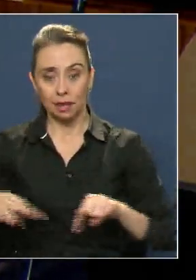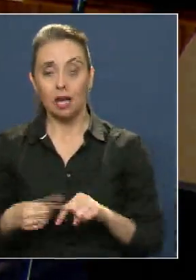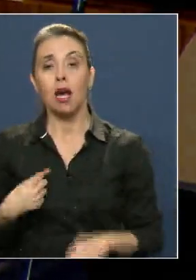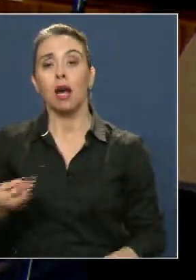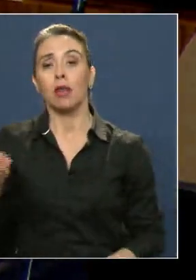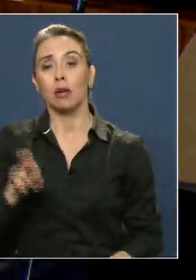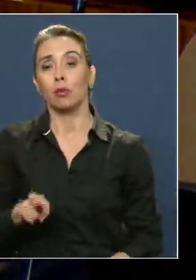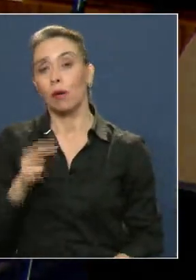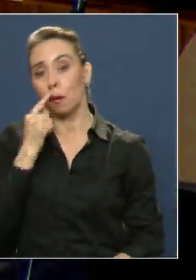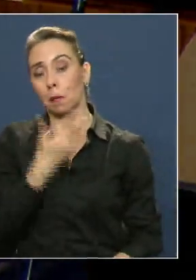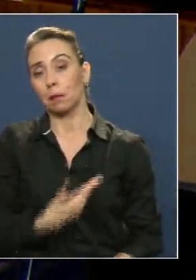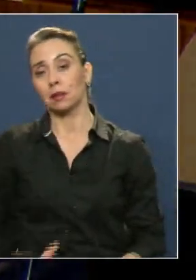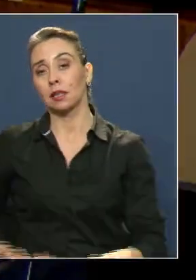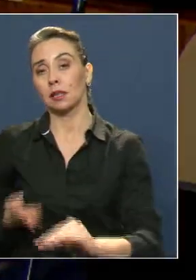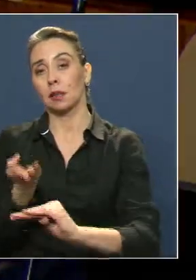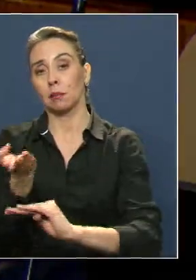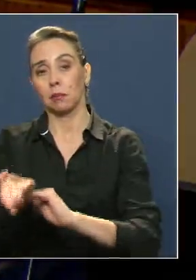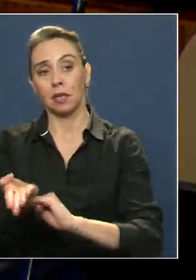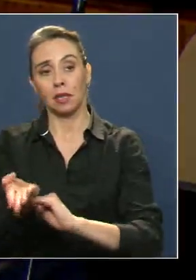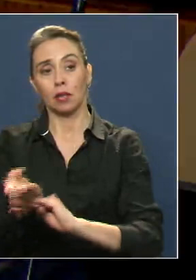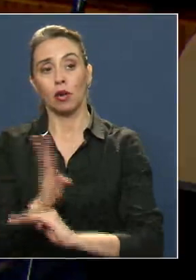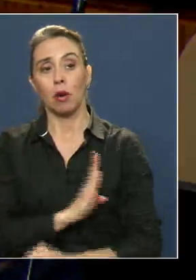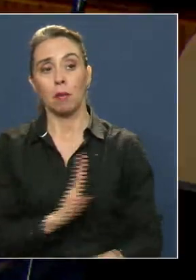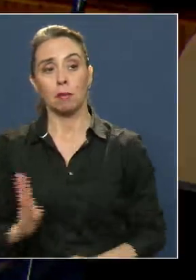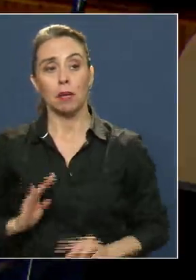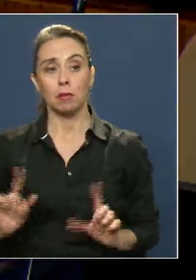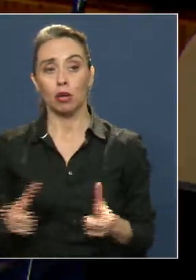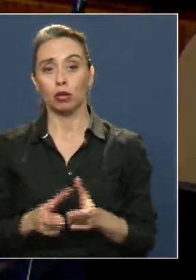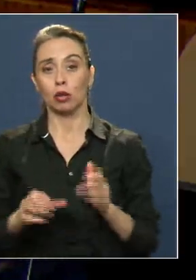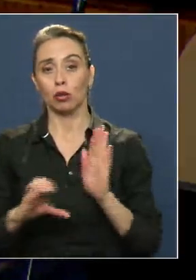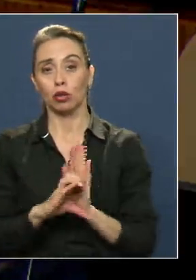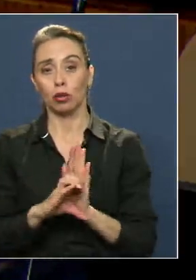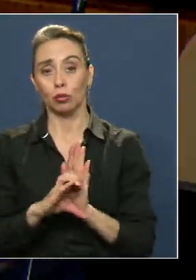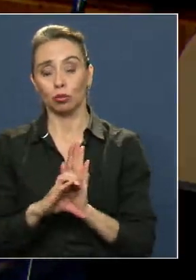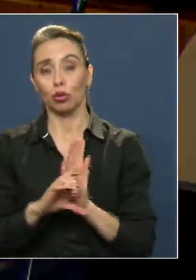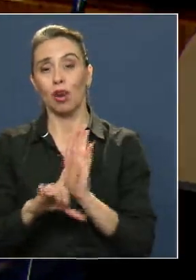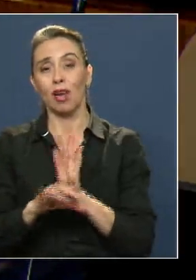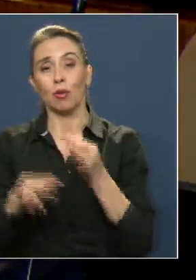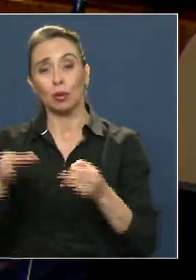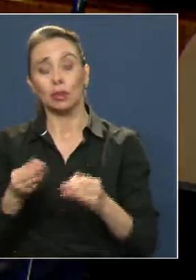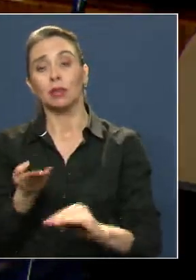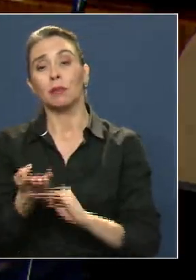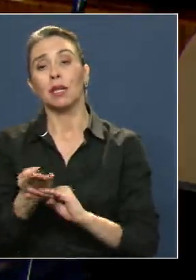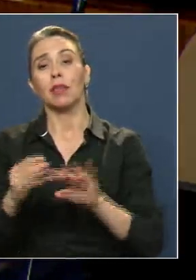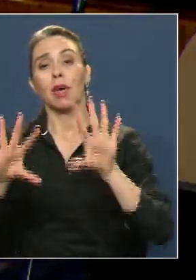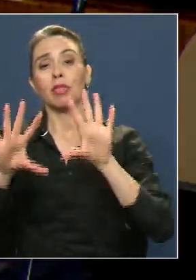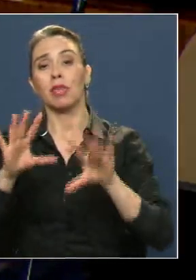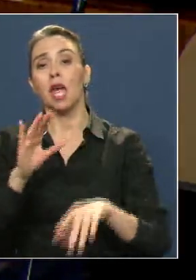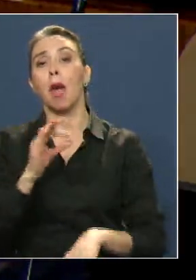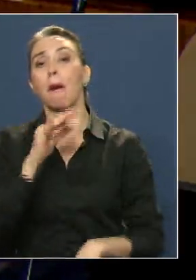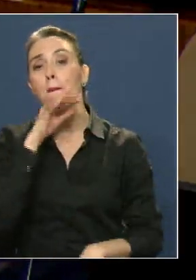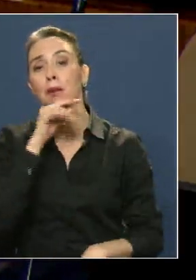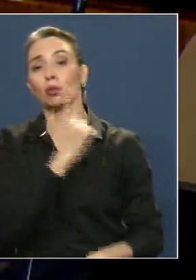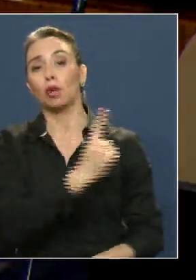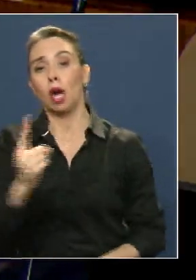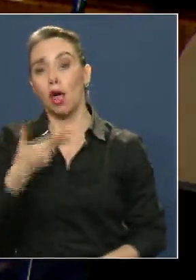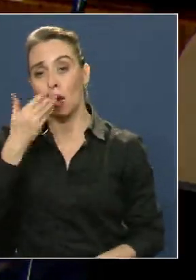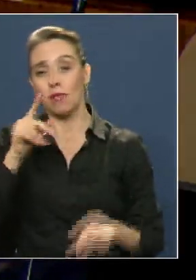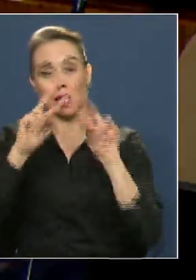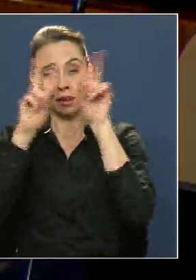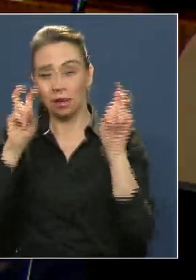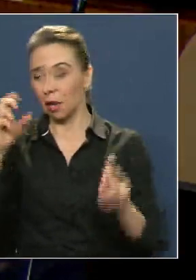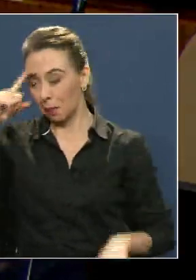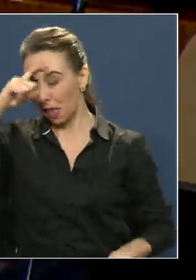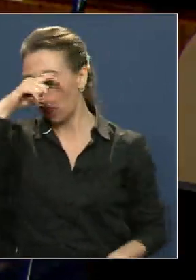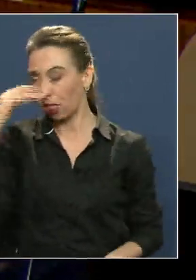petición, presidente, de que a lo menos los miembros de la Comisión de Constitución pudiéramos intervenir 10 minutos. Es un tema muy complejo, es